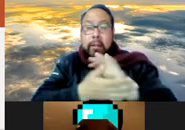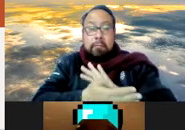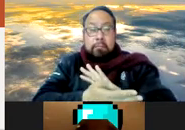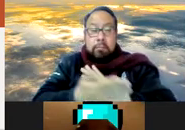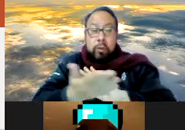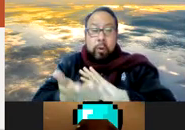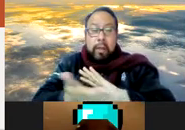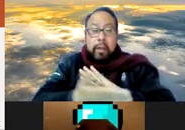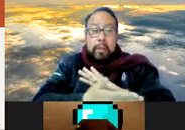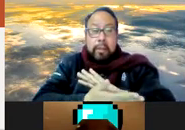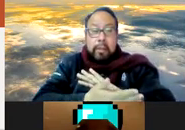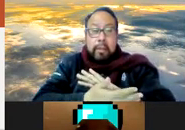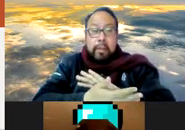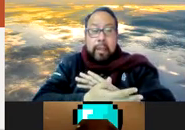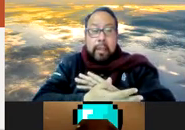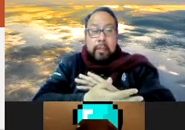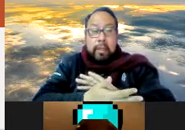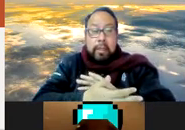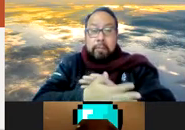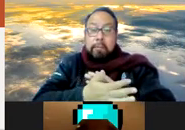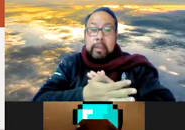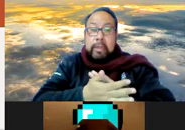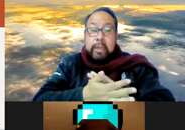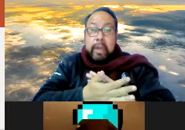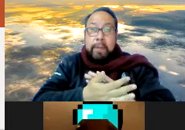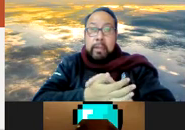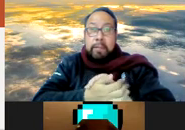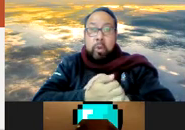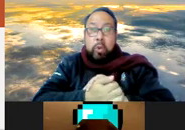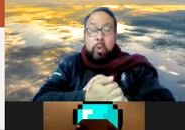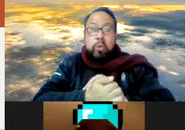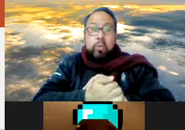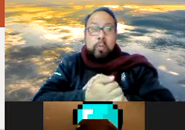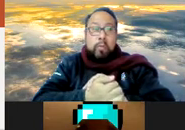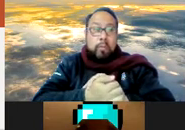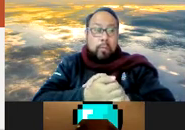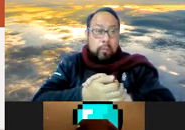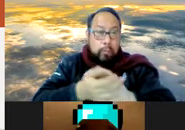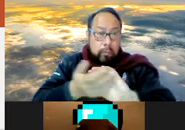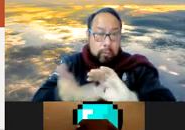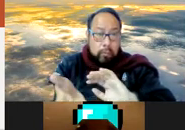redactada suele estar escrita entre 15 a 20 minutos.